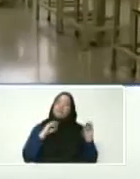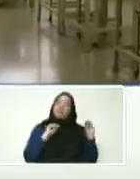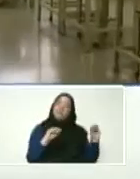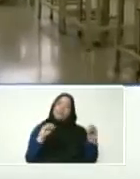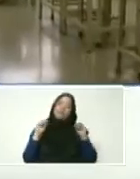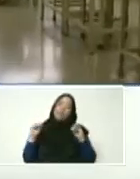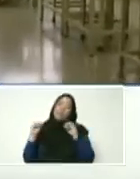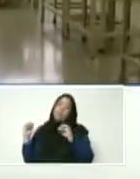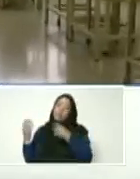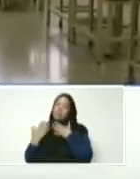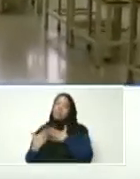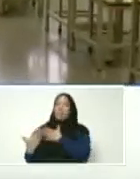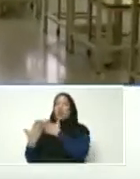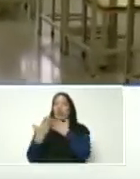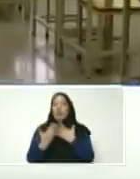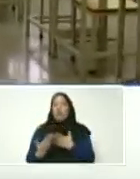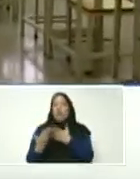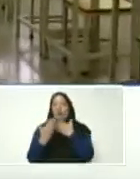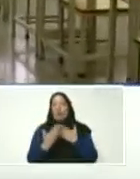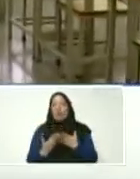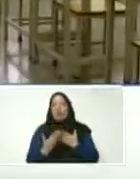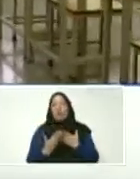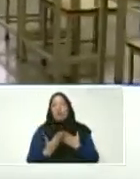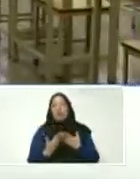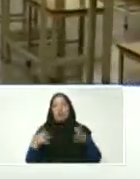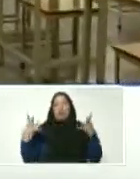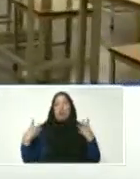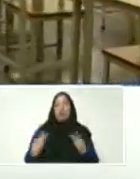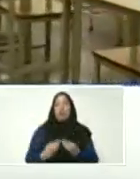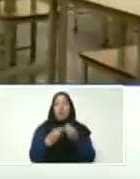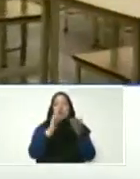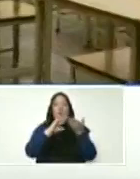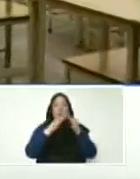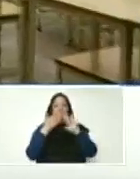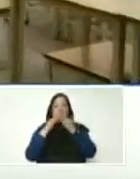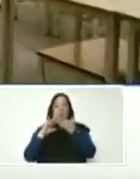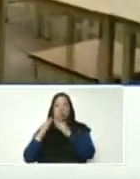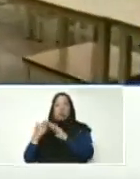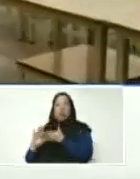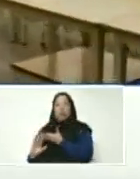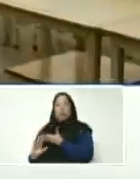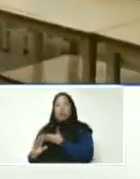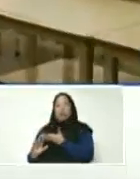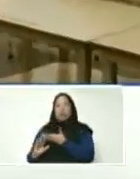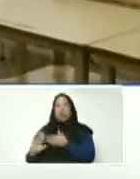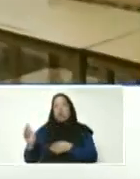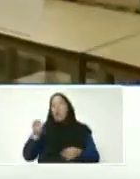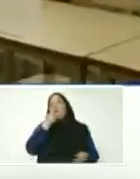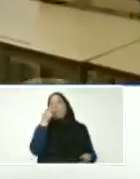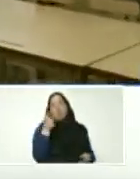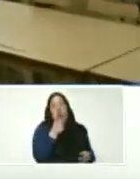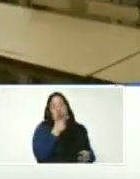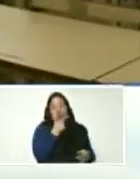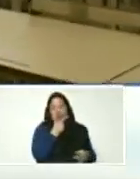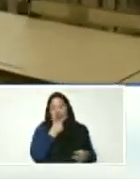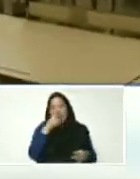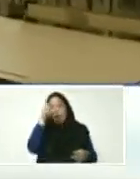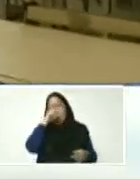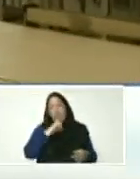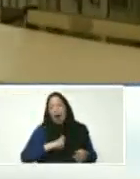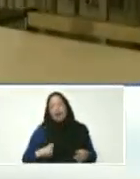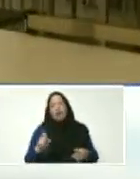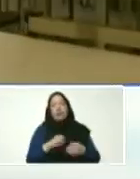los estudiantes, junto a la comunidad, poner las cosas bonitas para el año que